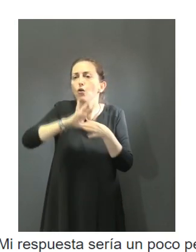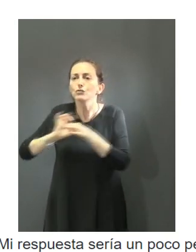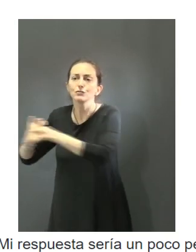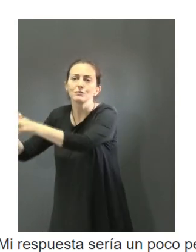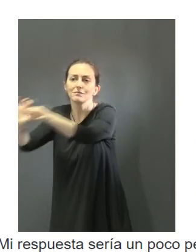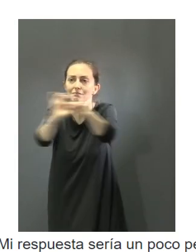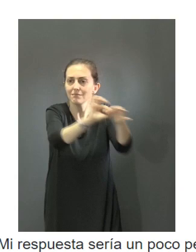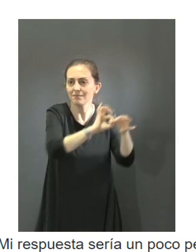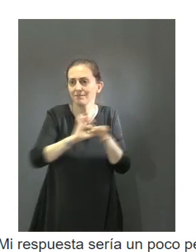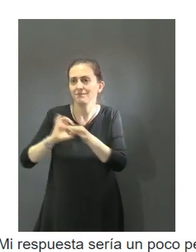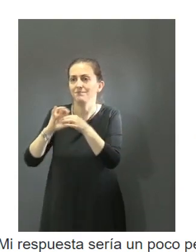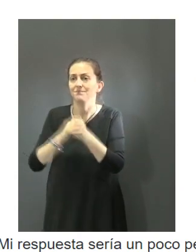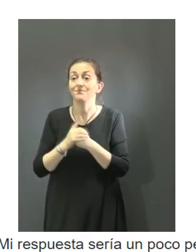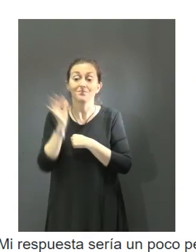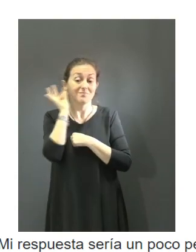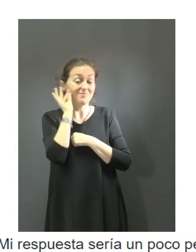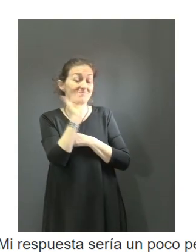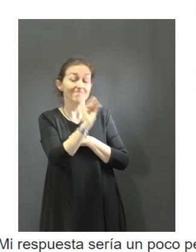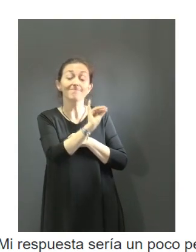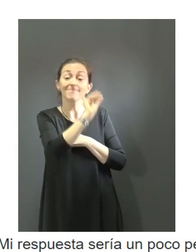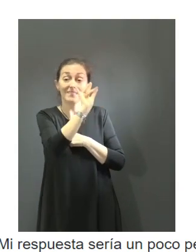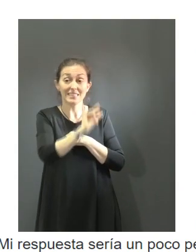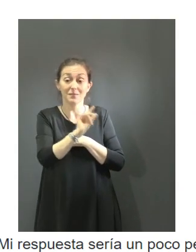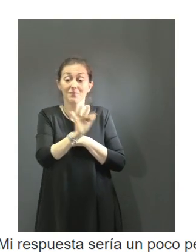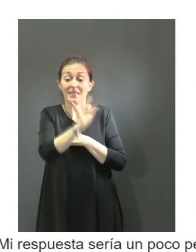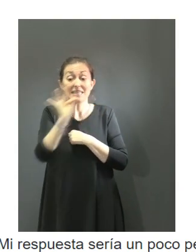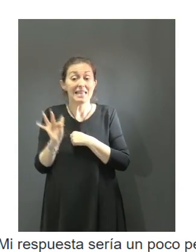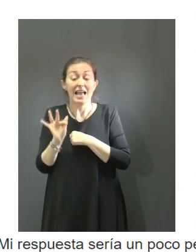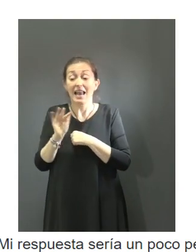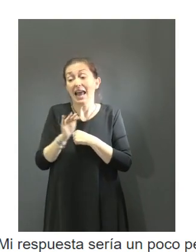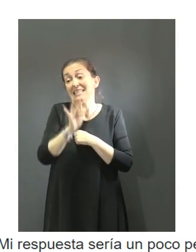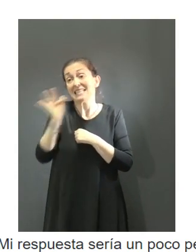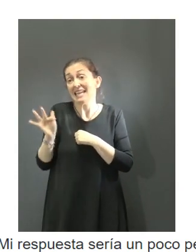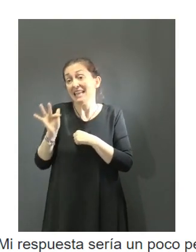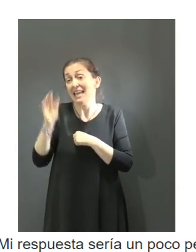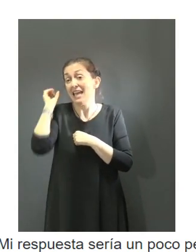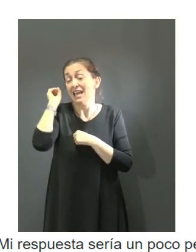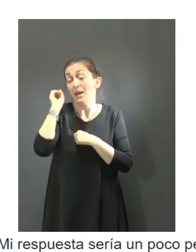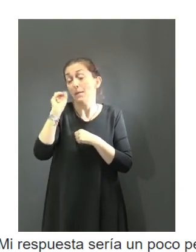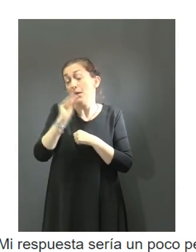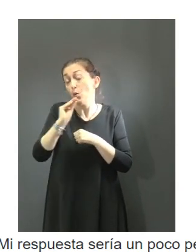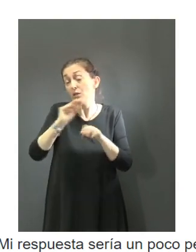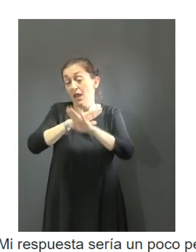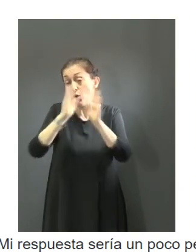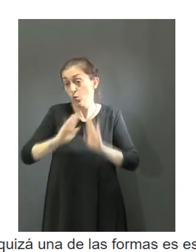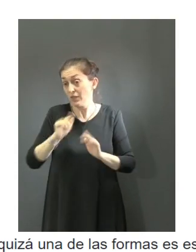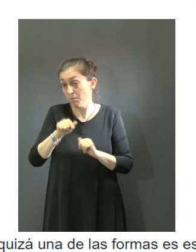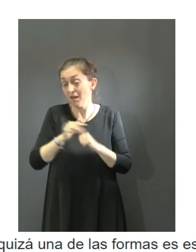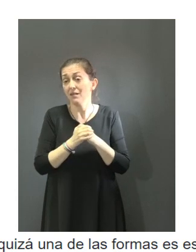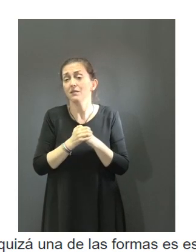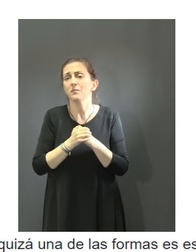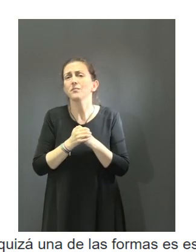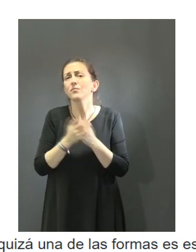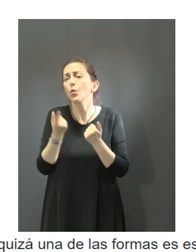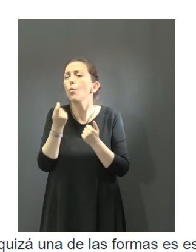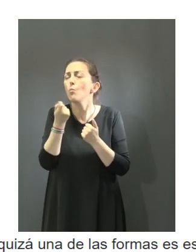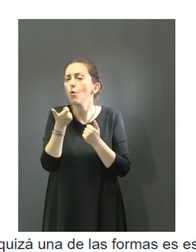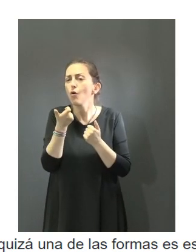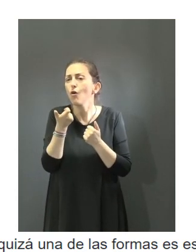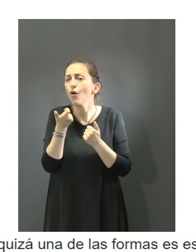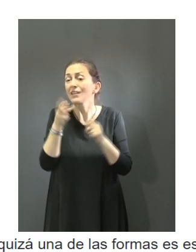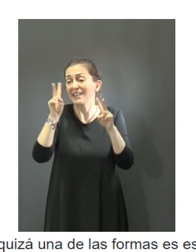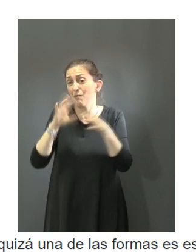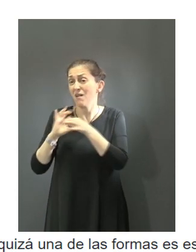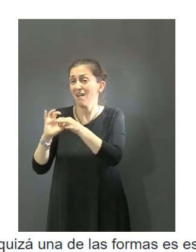que justo la siguiente y ya casi última pregunta pues gira en torno